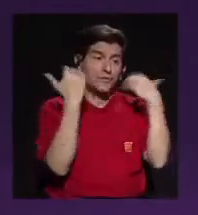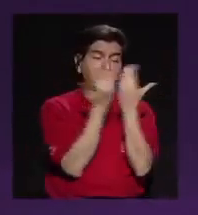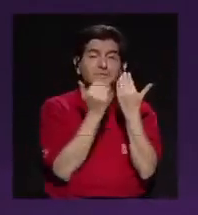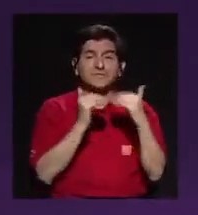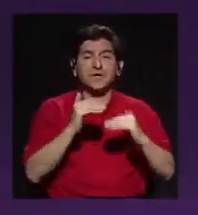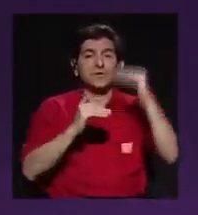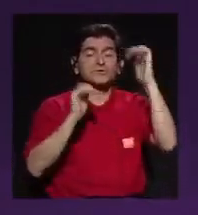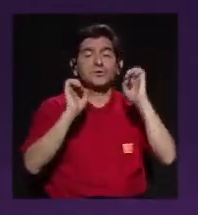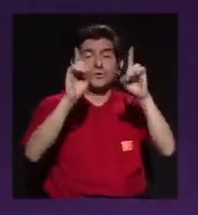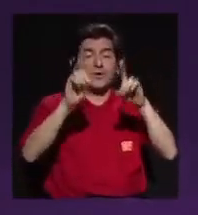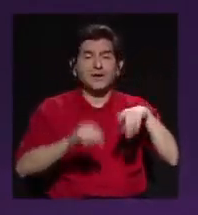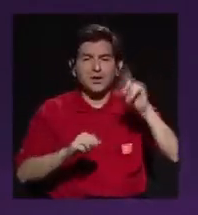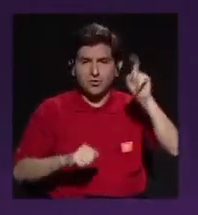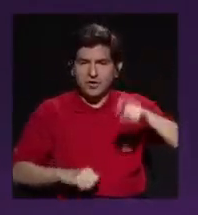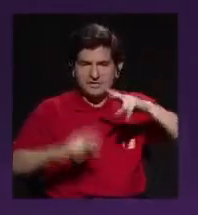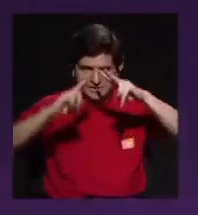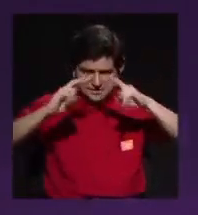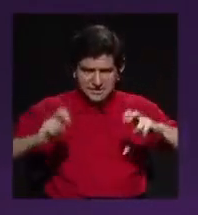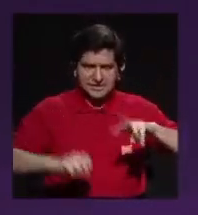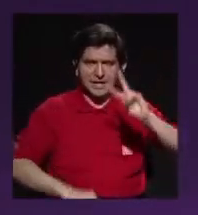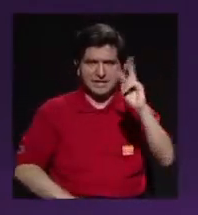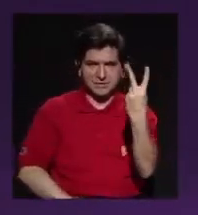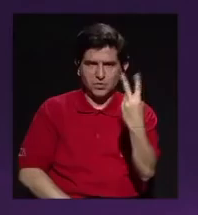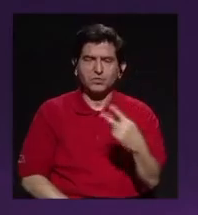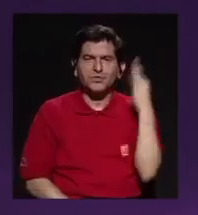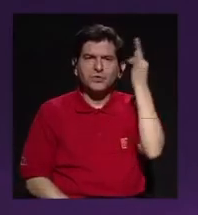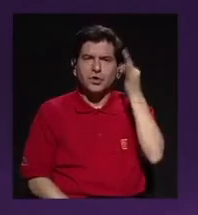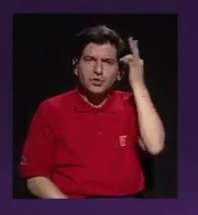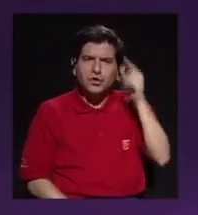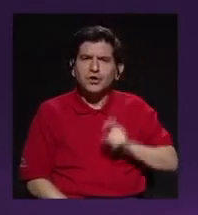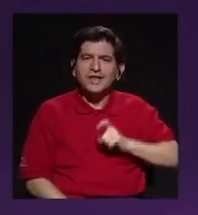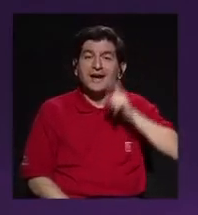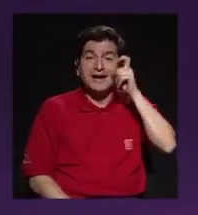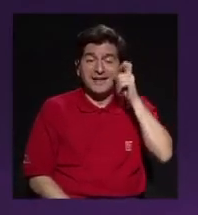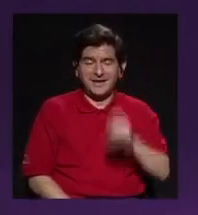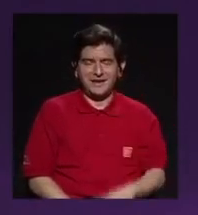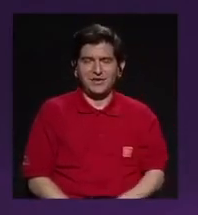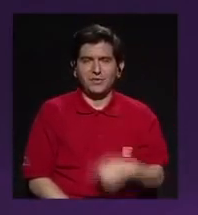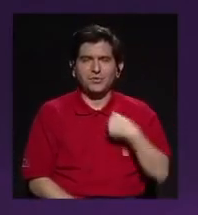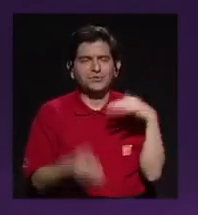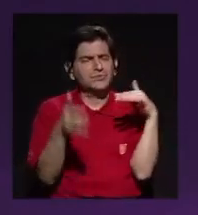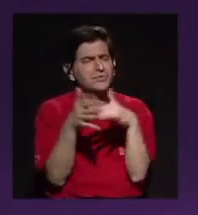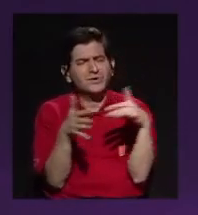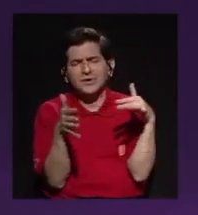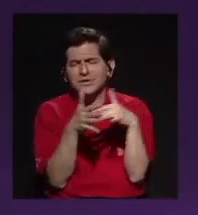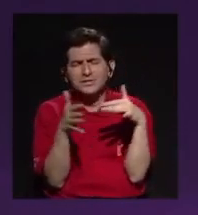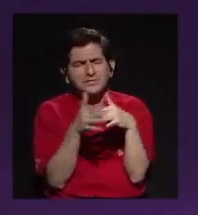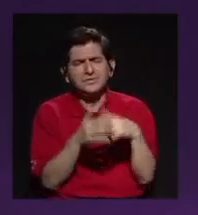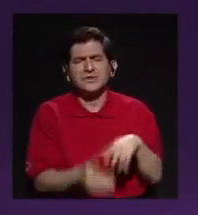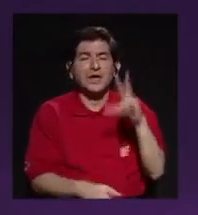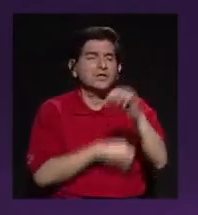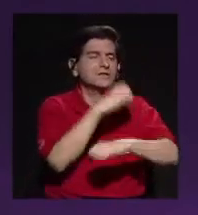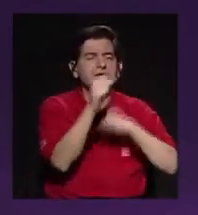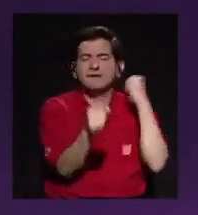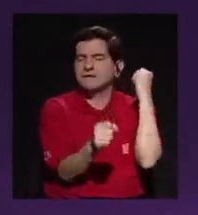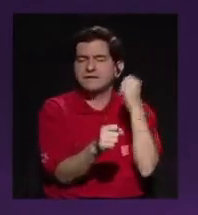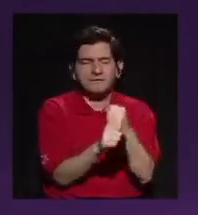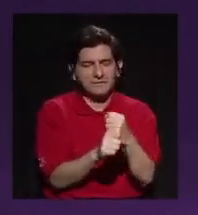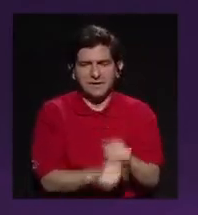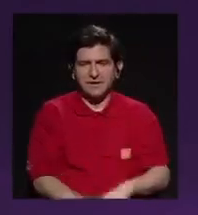de Educación. El segundo punto, muy breve, la teoría de género, la cual yo he estudiado desde hace 30 años,